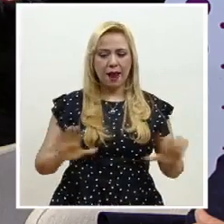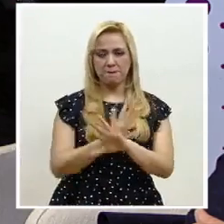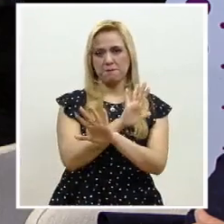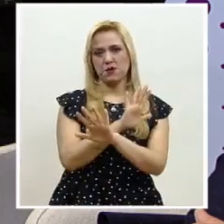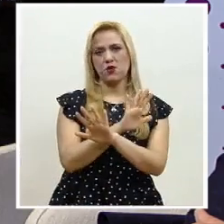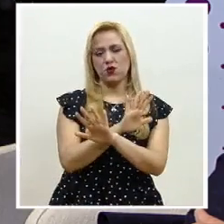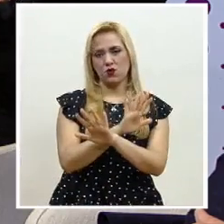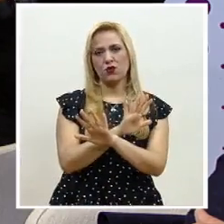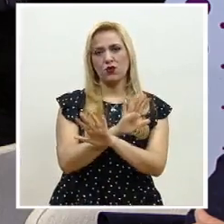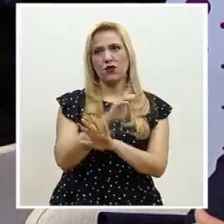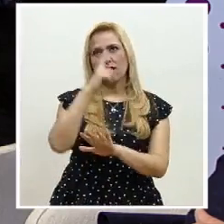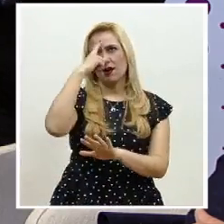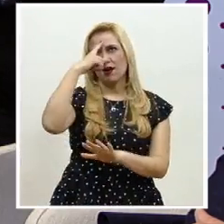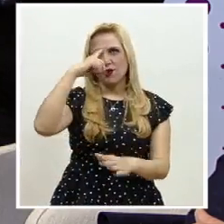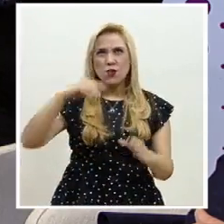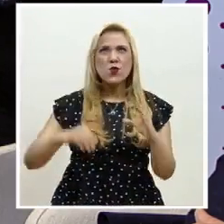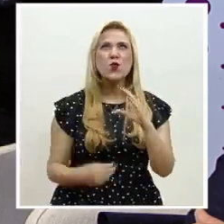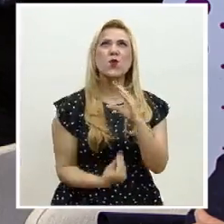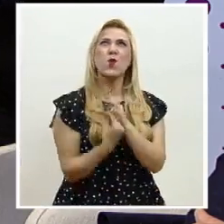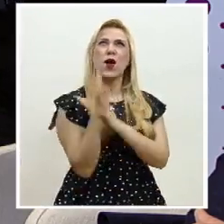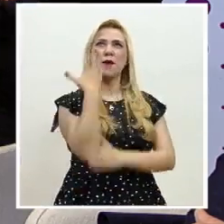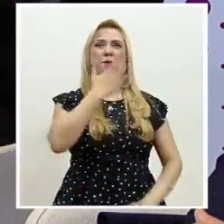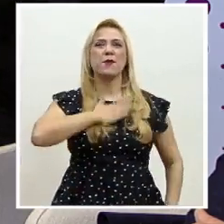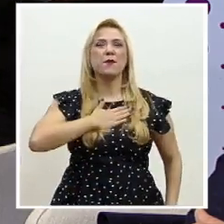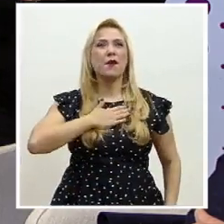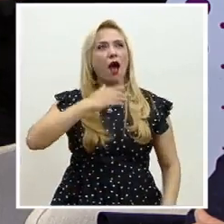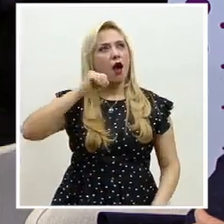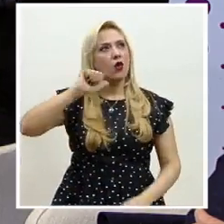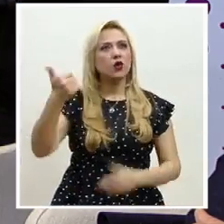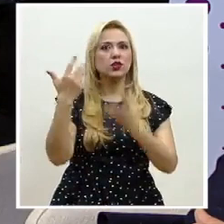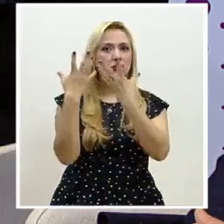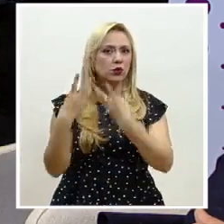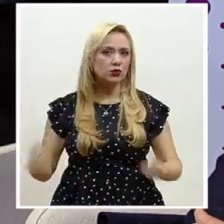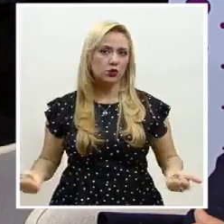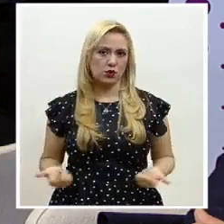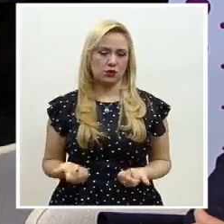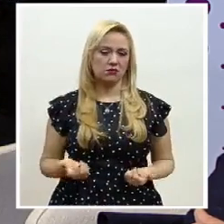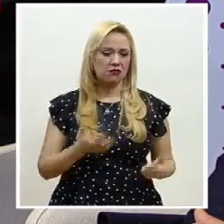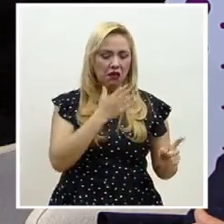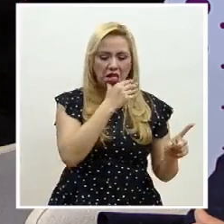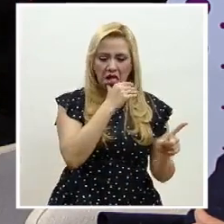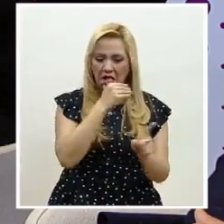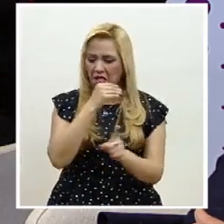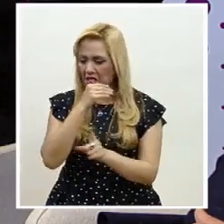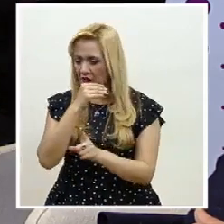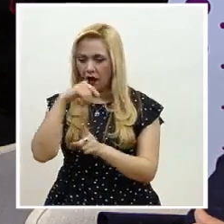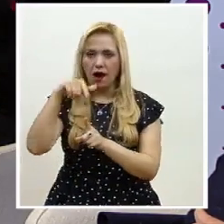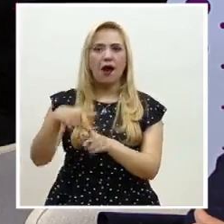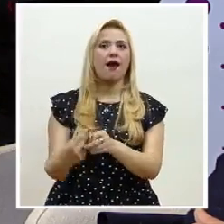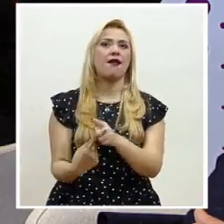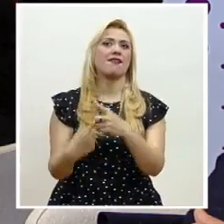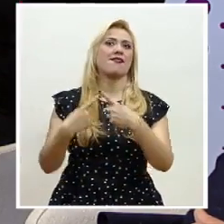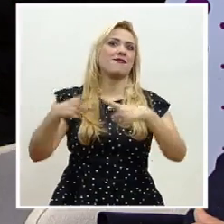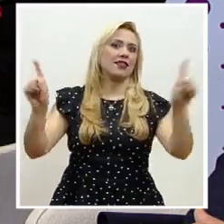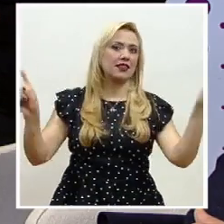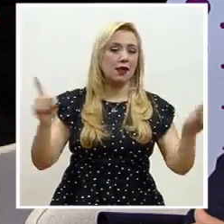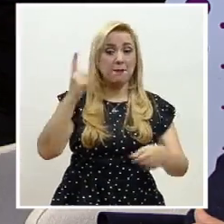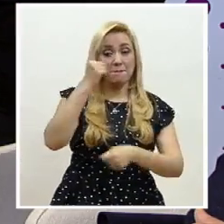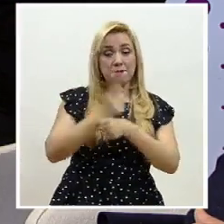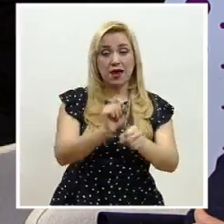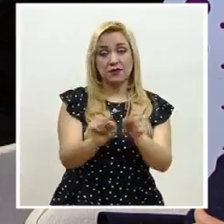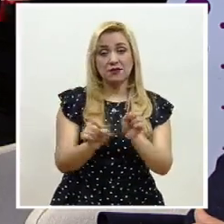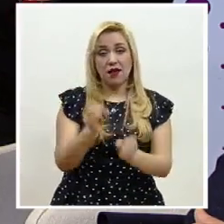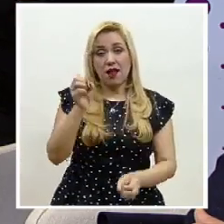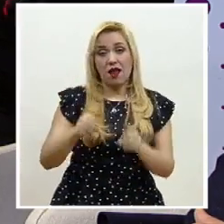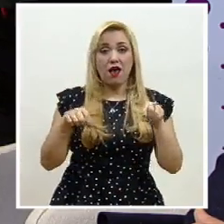otras posibilidades, ver otras soluciones, también entender el trabajo, y yo me atrevería a decir en primera sala,